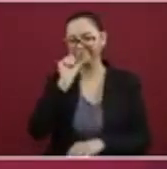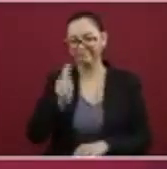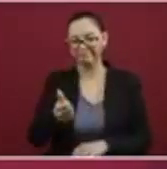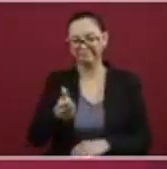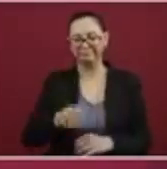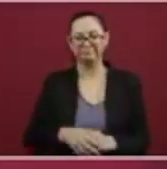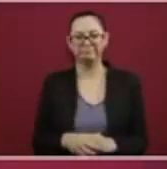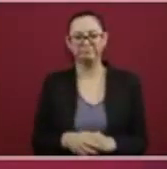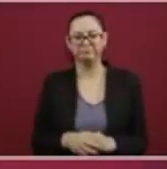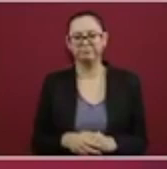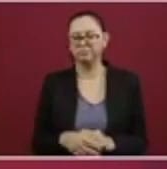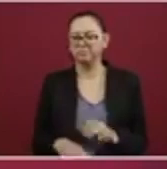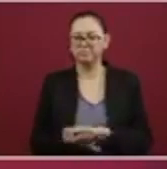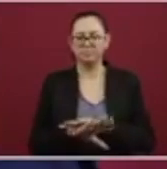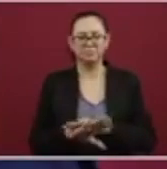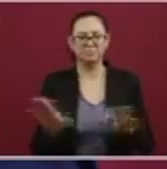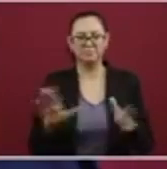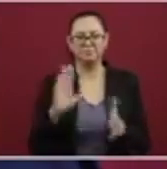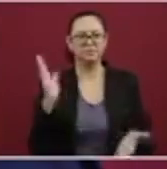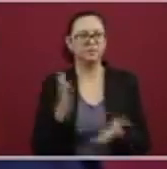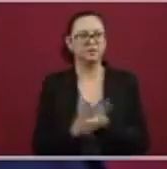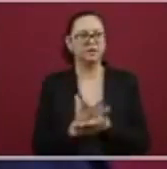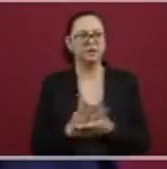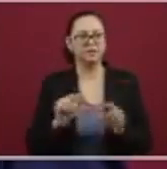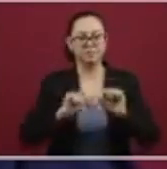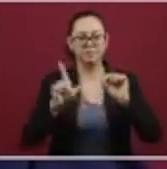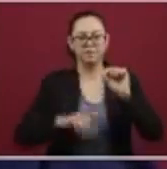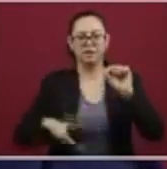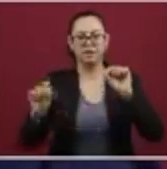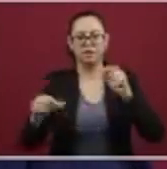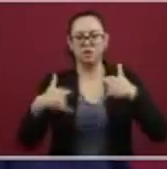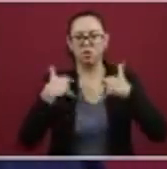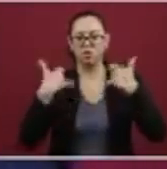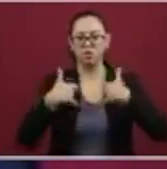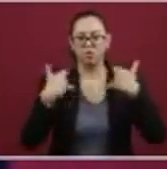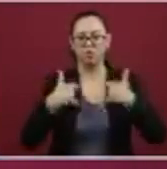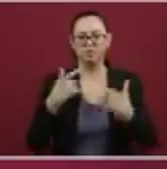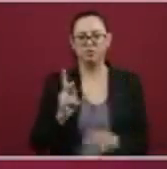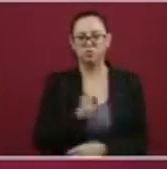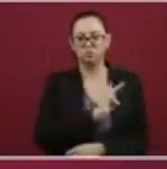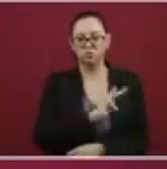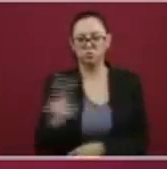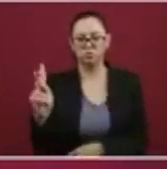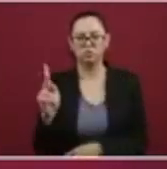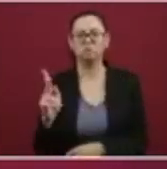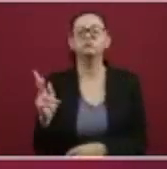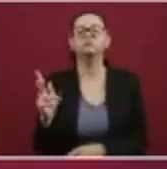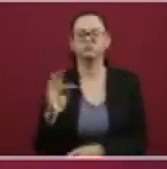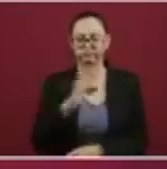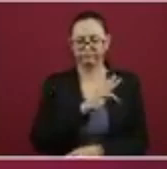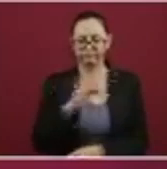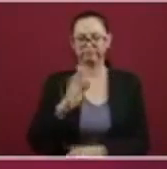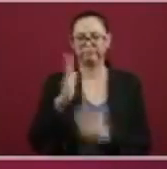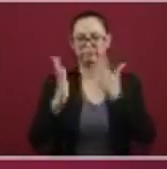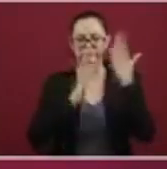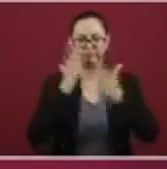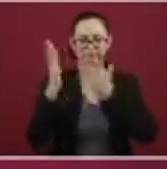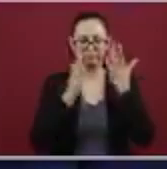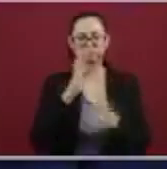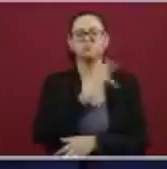Que eso ya no exista y que todos los jóvenes de México tengan posibilidad de estudiar y de